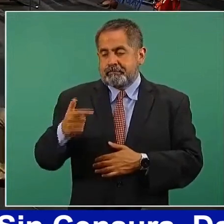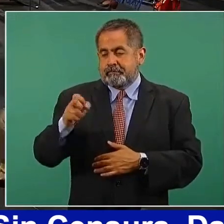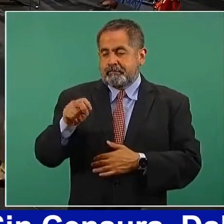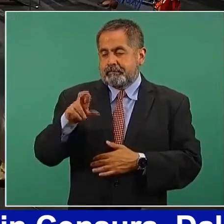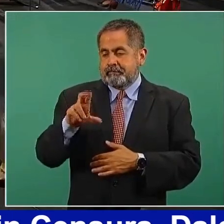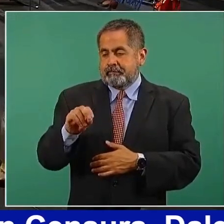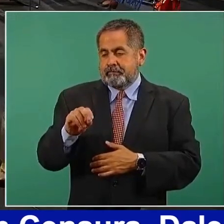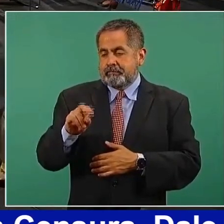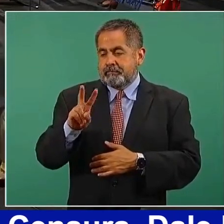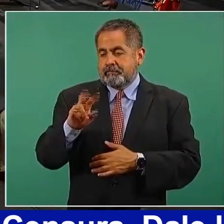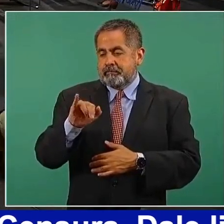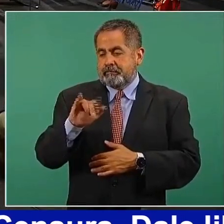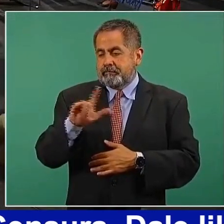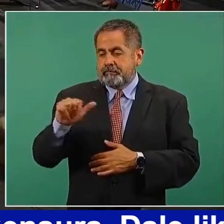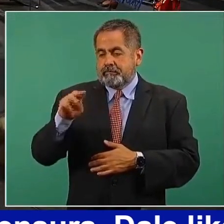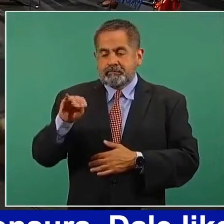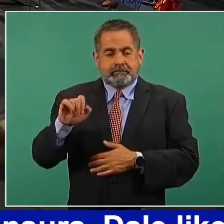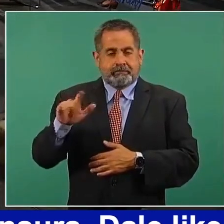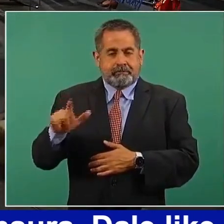Yamil.